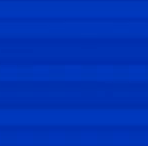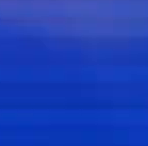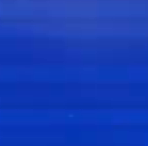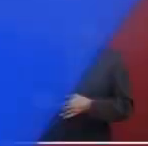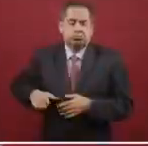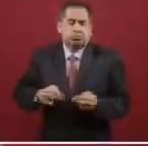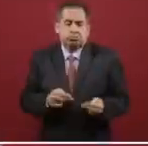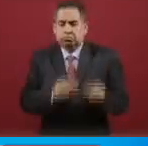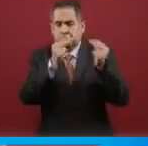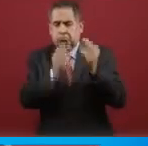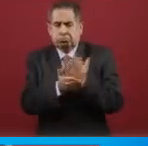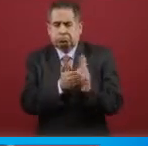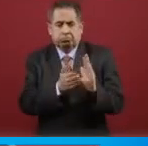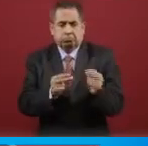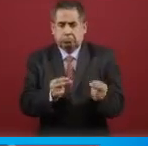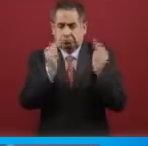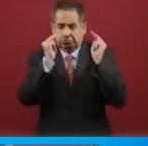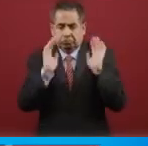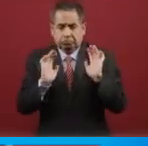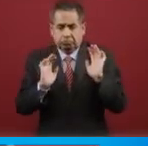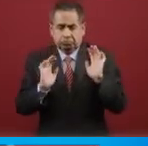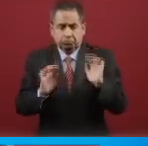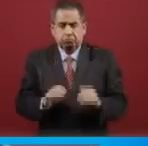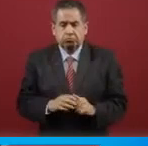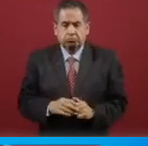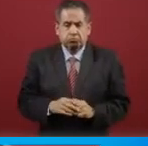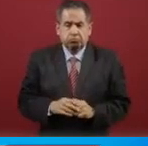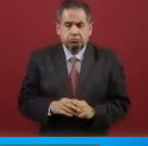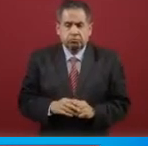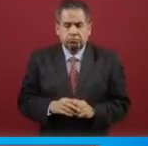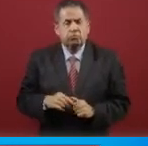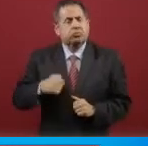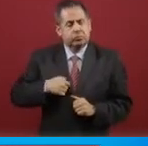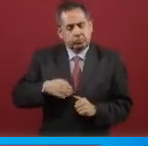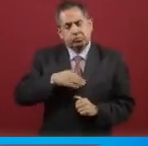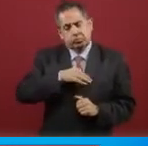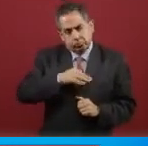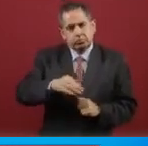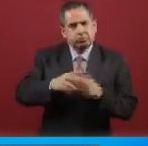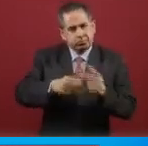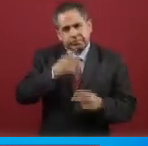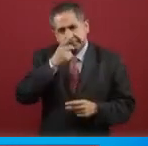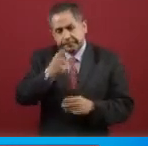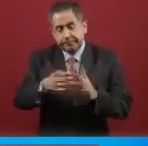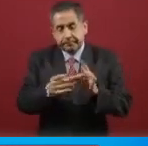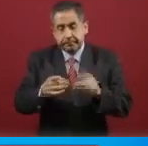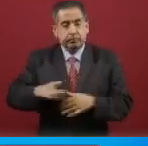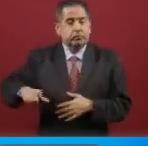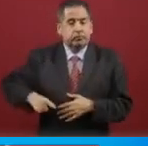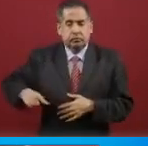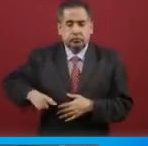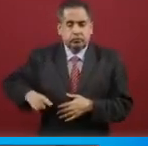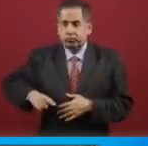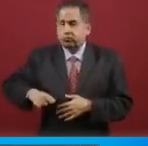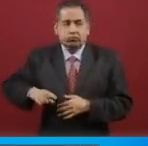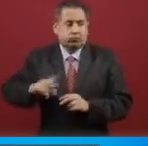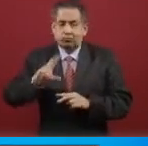petrolera. Rescate a empresas. Sí puedo decirles que el gobierno no va a